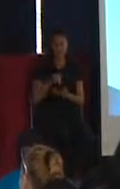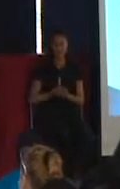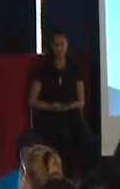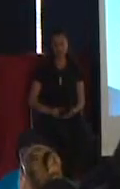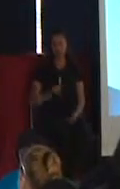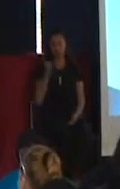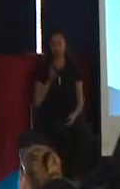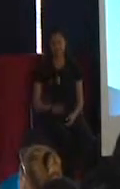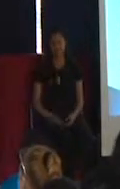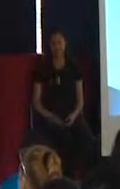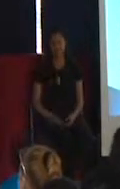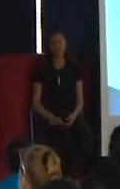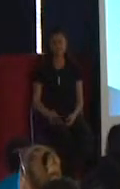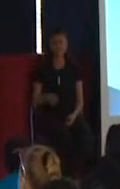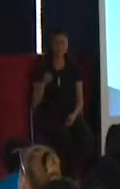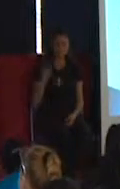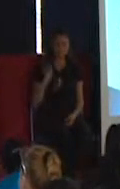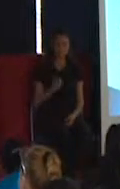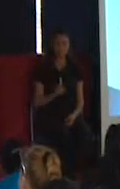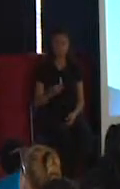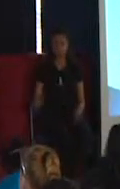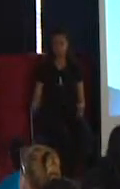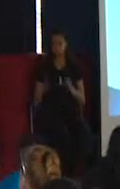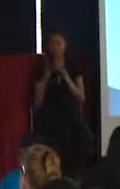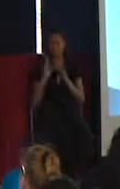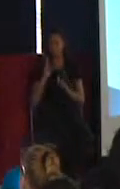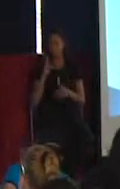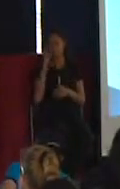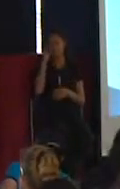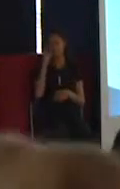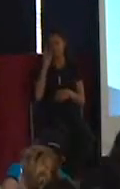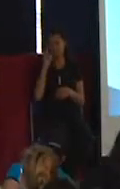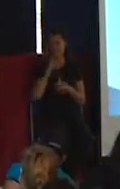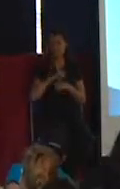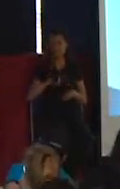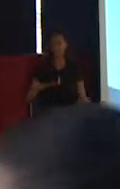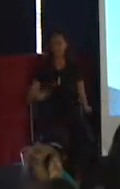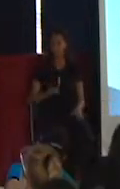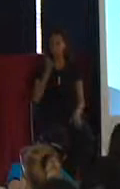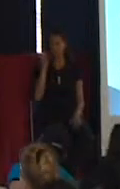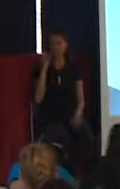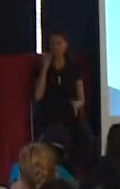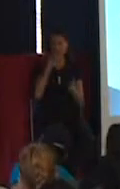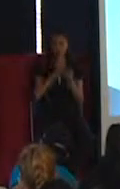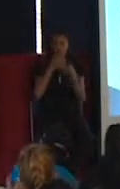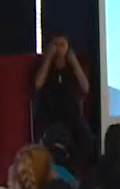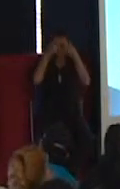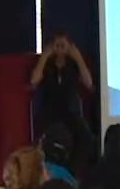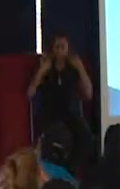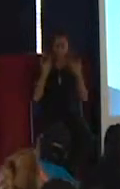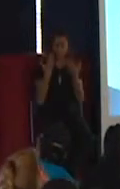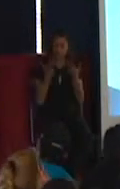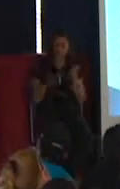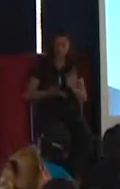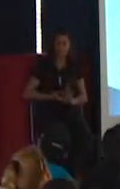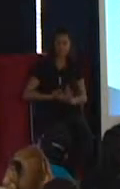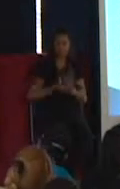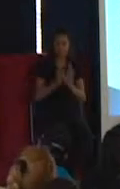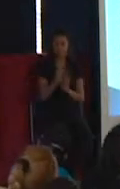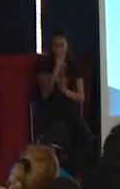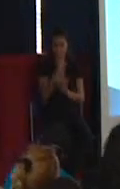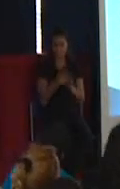¿sí? Eso va a entrar dentro de esa política pública. Eso es lo que el Estado quiere garantizarle a esa persona